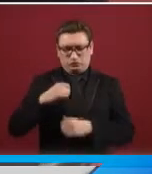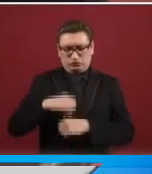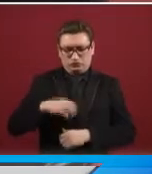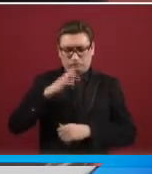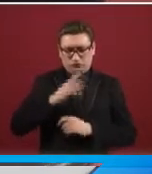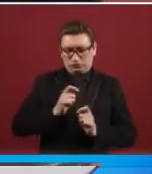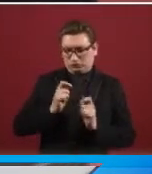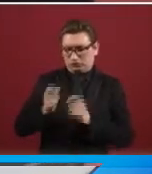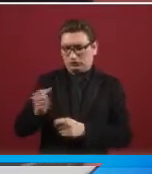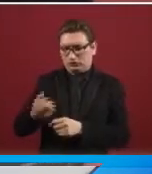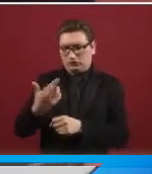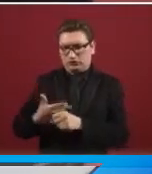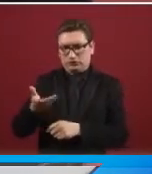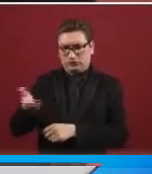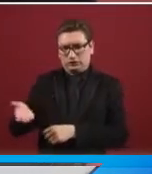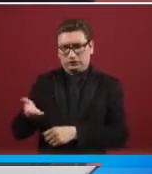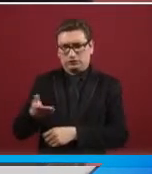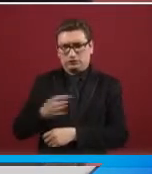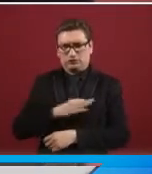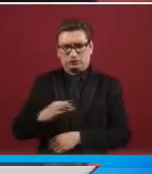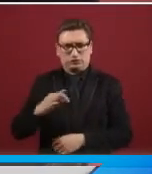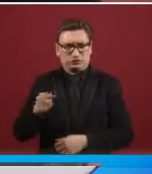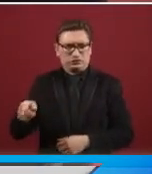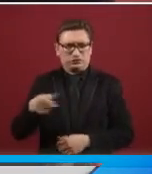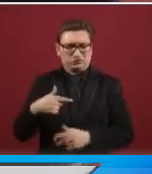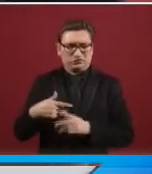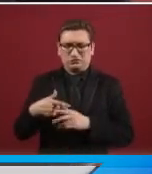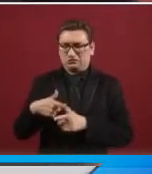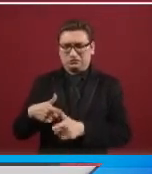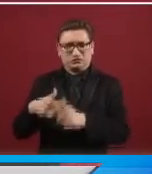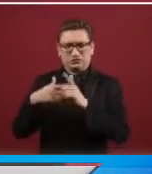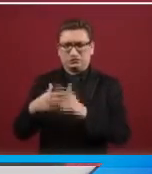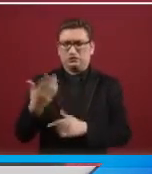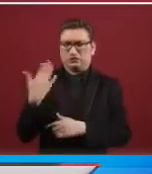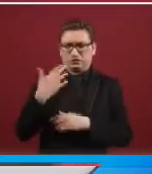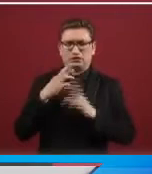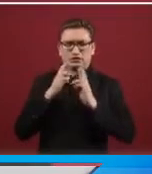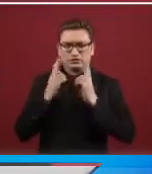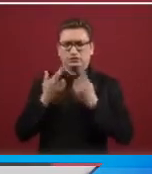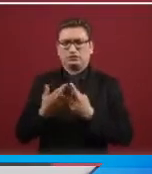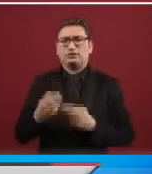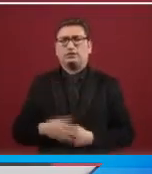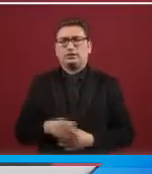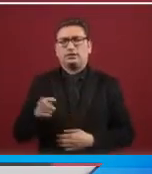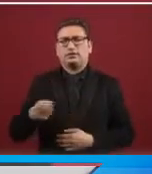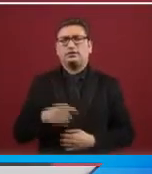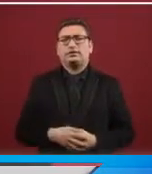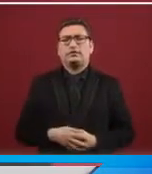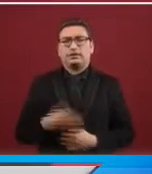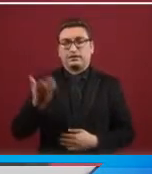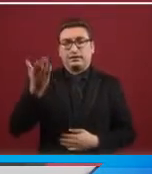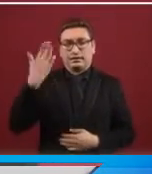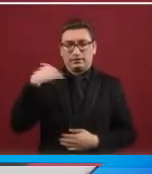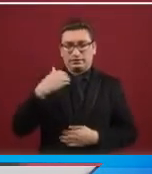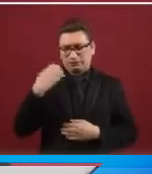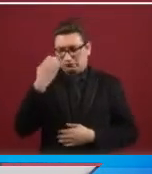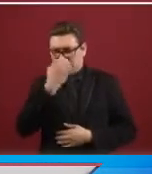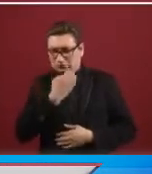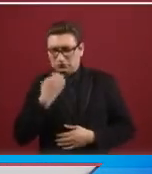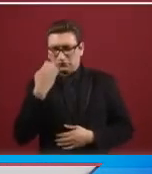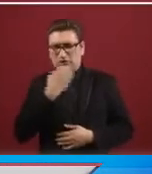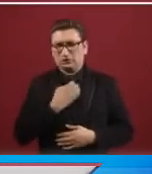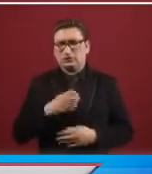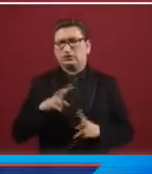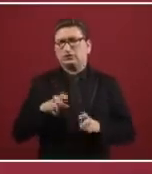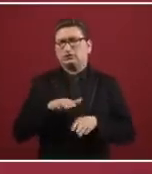asignar de manera eficiente y en un corto tiempo los bienes a las comunidades que más lo necesitan, y es una facultad del presidente la decisión para canalizar